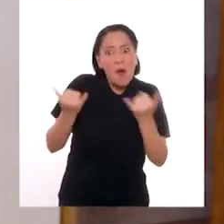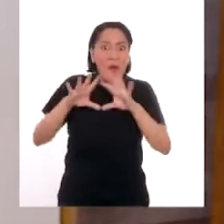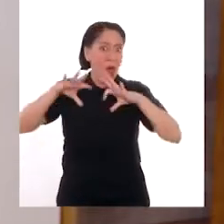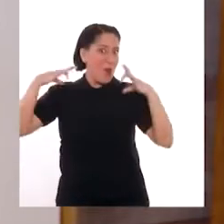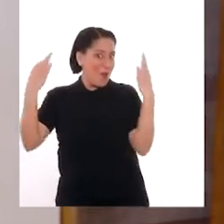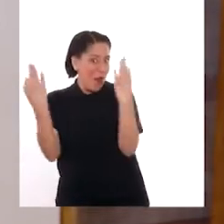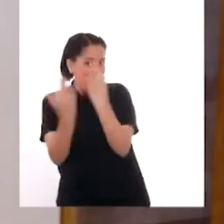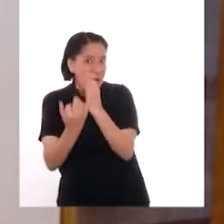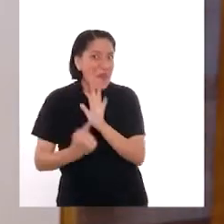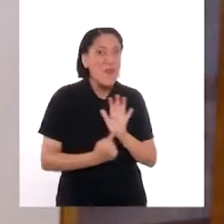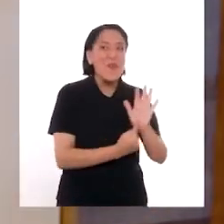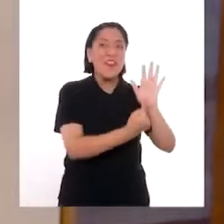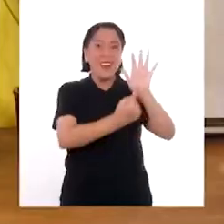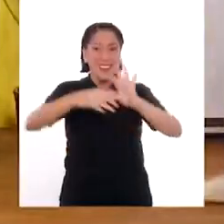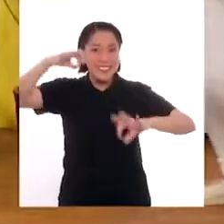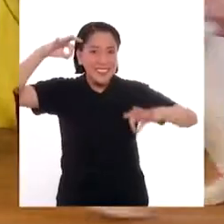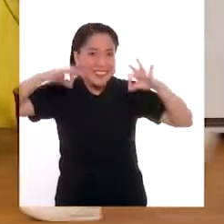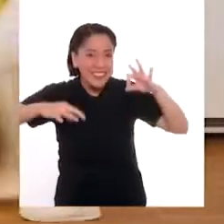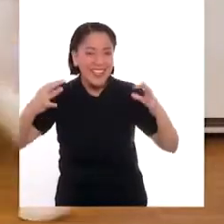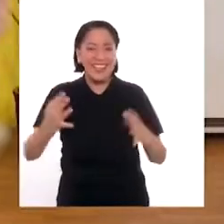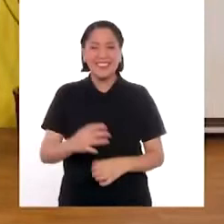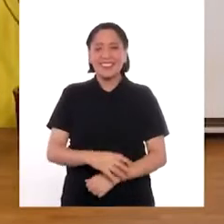en familia?